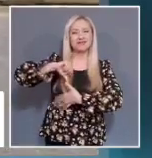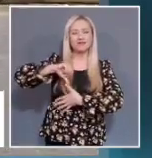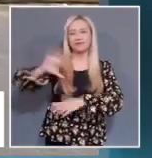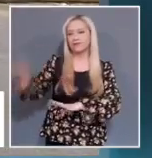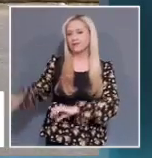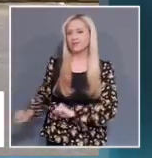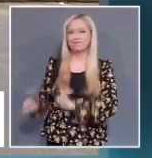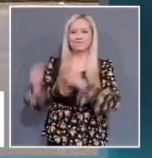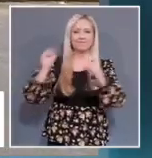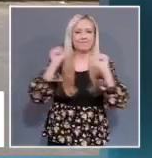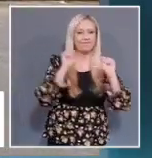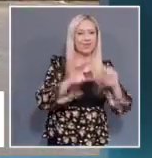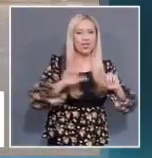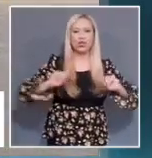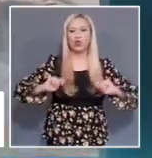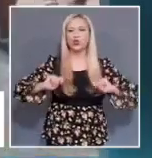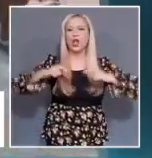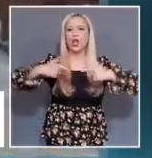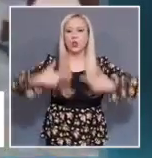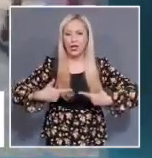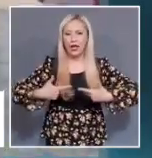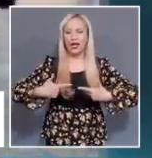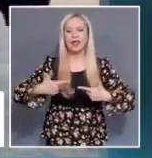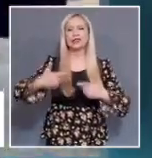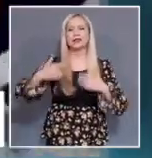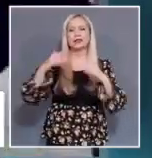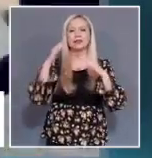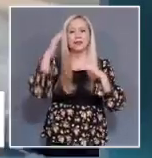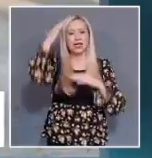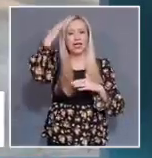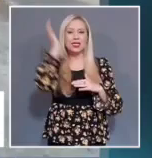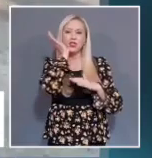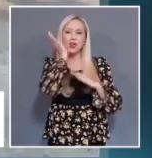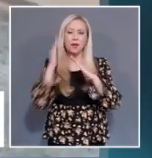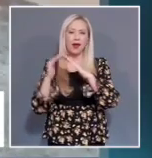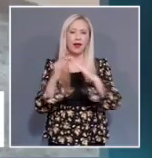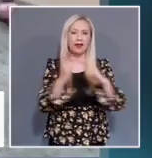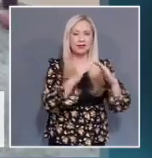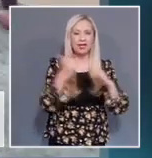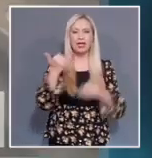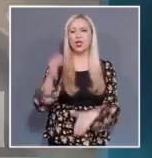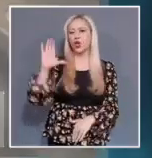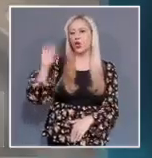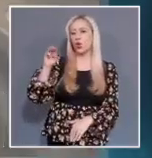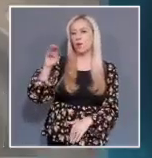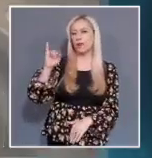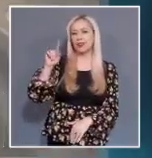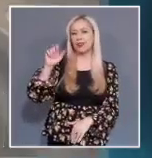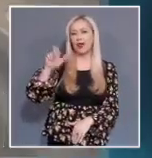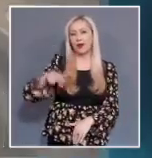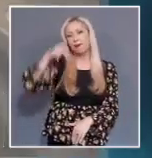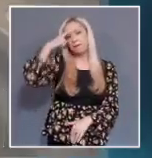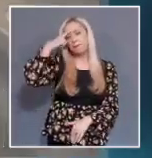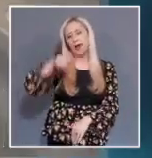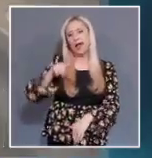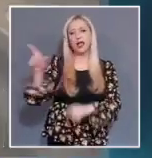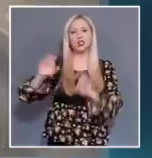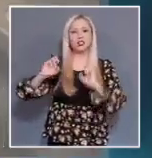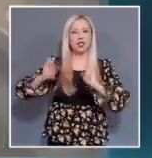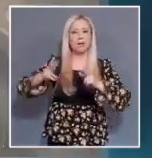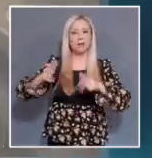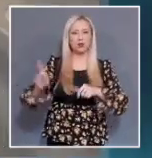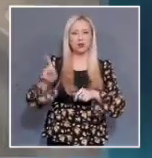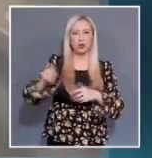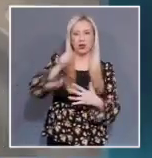las Casas y Comitán, en Chiapas, para que tramiten la forma migratoria múltiple, que les permite permanecer de forma regular en el país